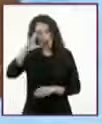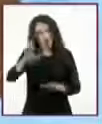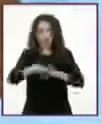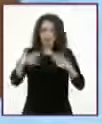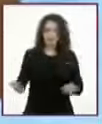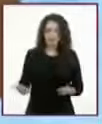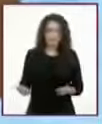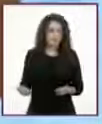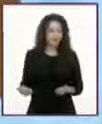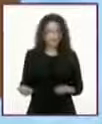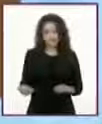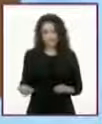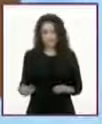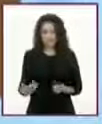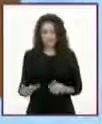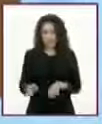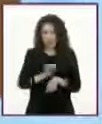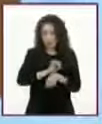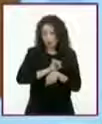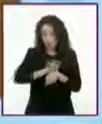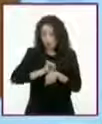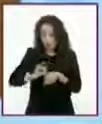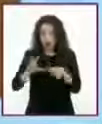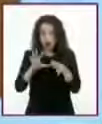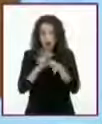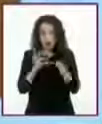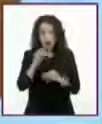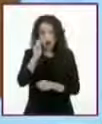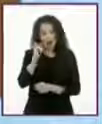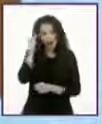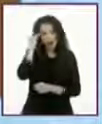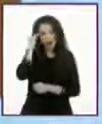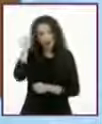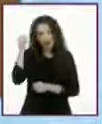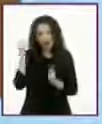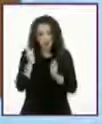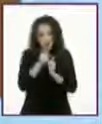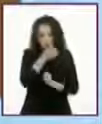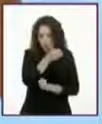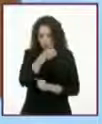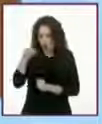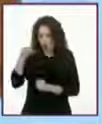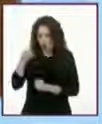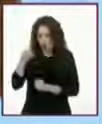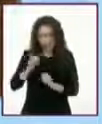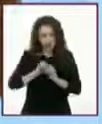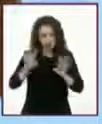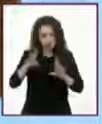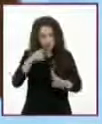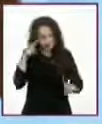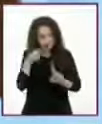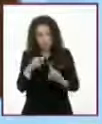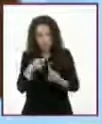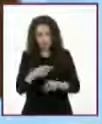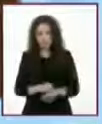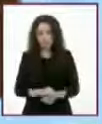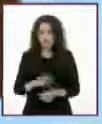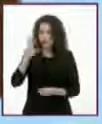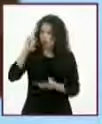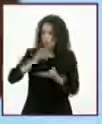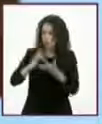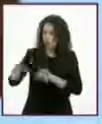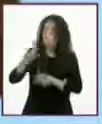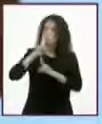forma suave y sutil las ideas, evitando oraciones directas. Por ejemplo, agradezco la pronta respuesta al